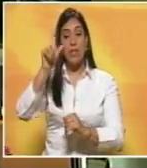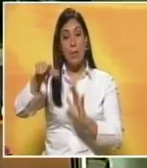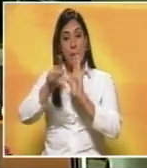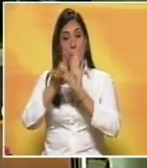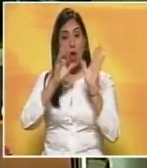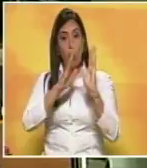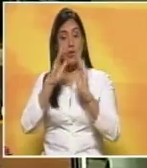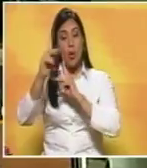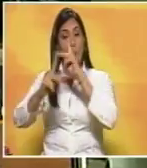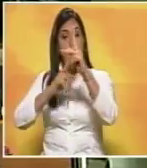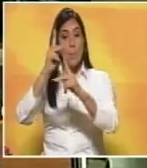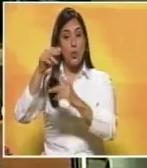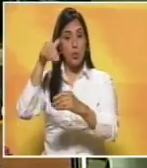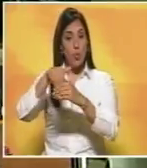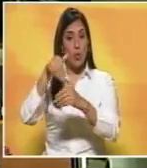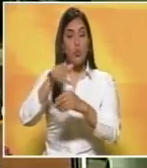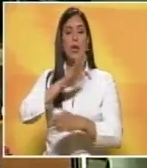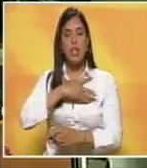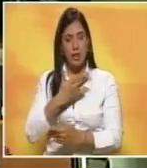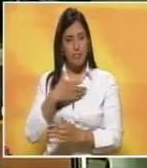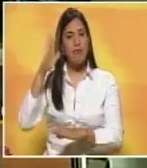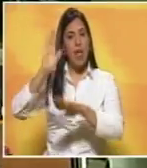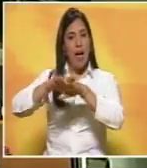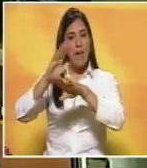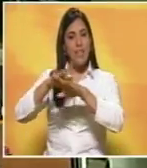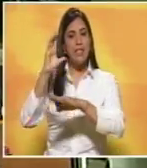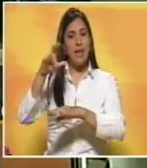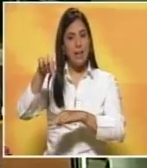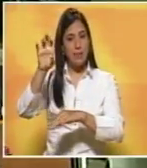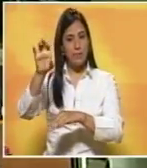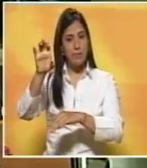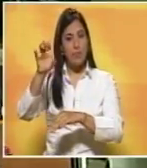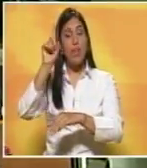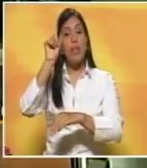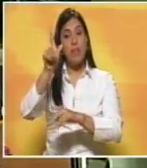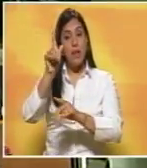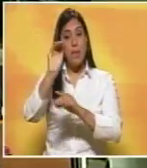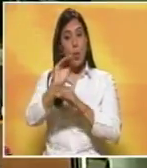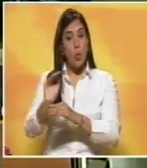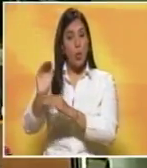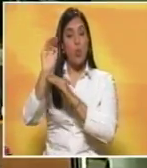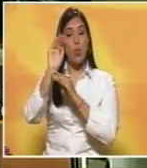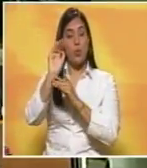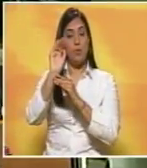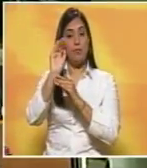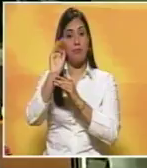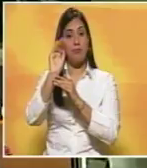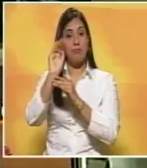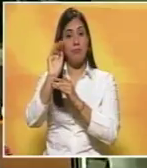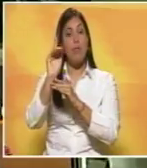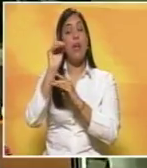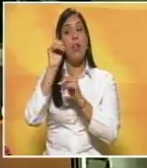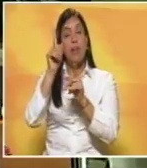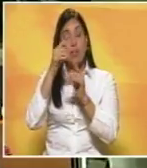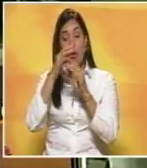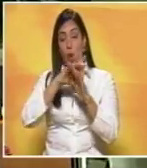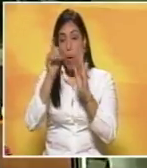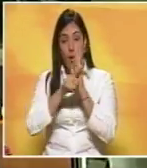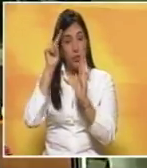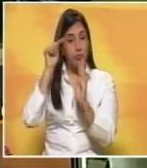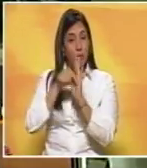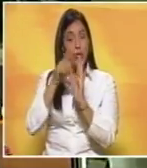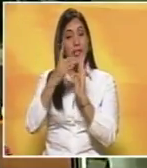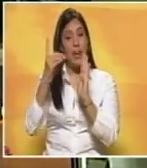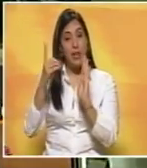Ley Orgánica de Procesos Electorales, queremos solicitar al Consejo Nacional Electoral que preserve en extremo